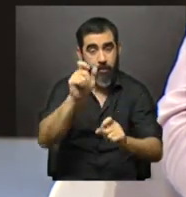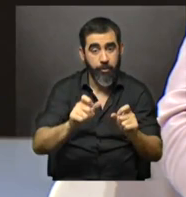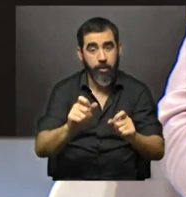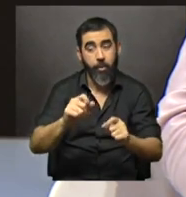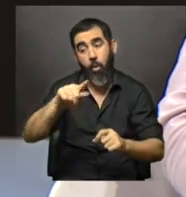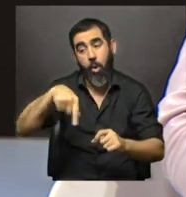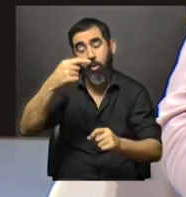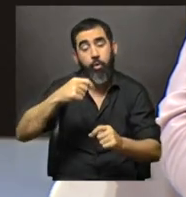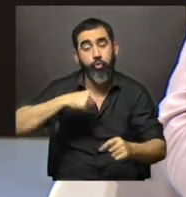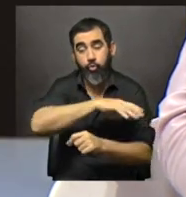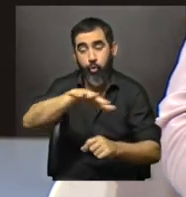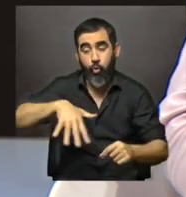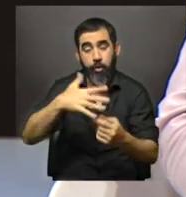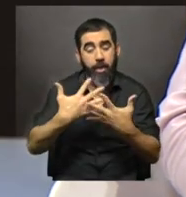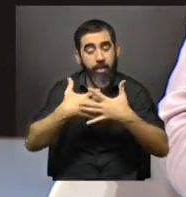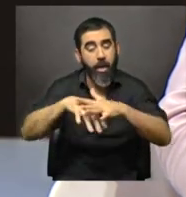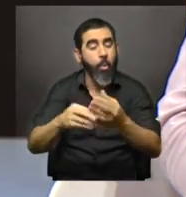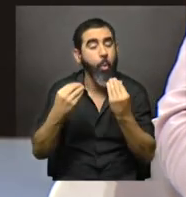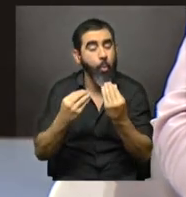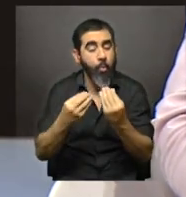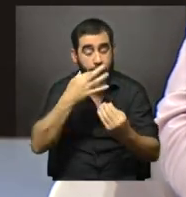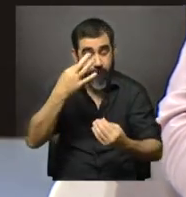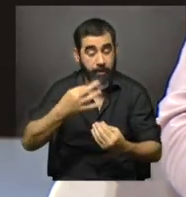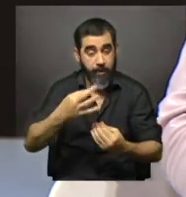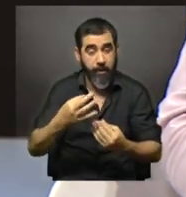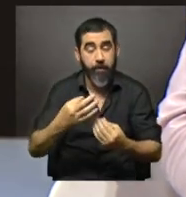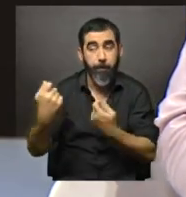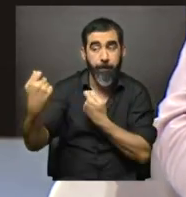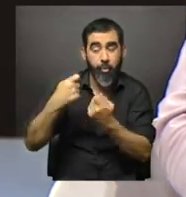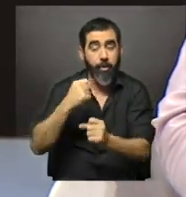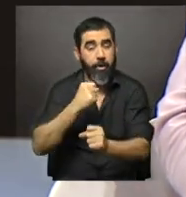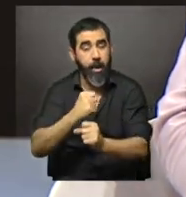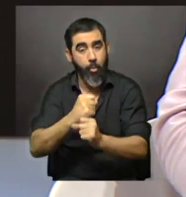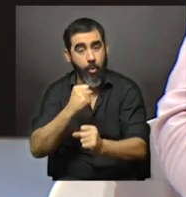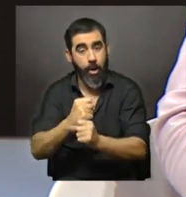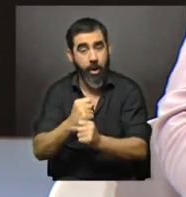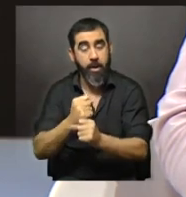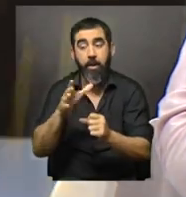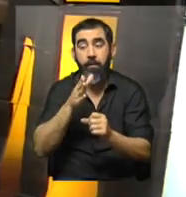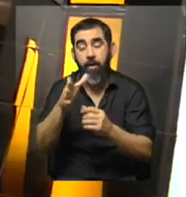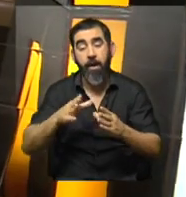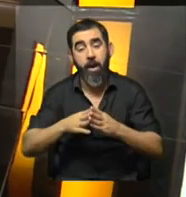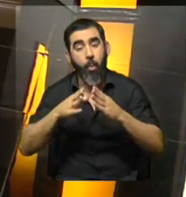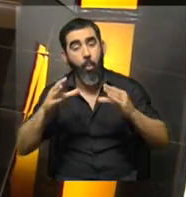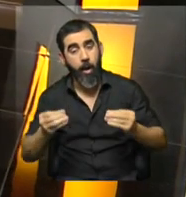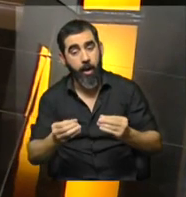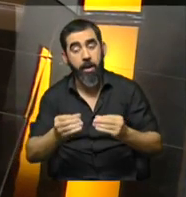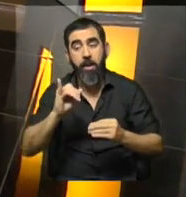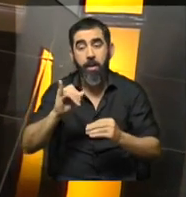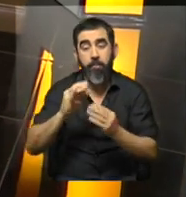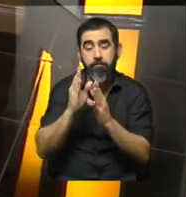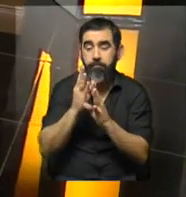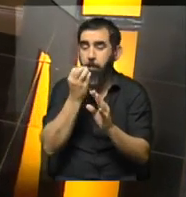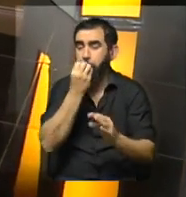las demandas sociales, con las presiones de trabajo, de asistencia escolar. Cuanto más